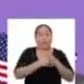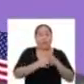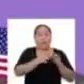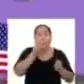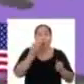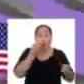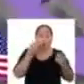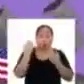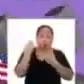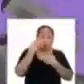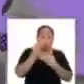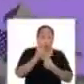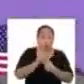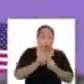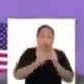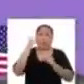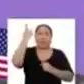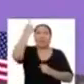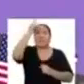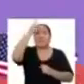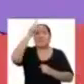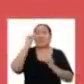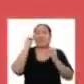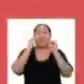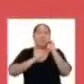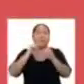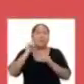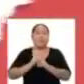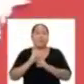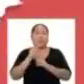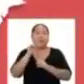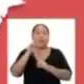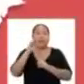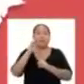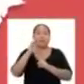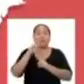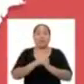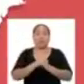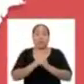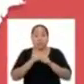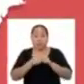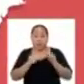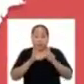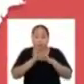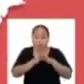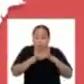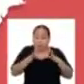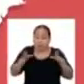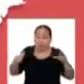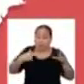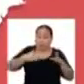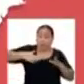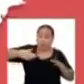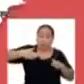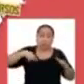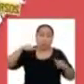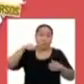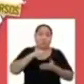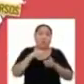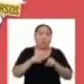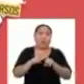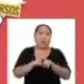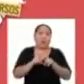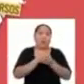porque se convirtió en líder mundial en la producción de acero. Pero además, su extenso territorio sirvió de mucho, porque tenía